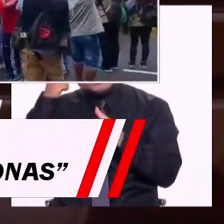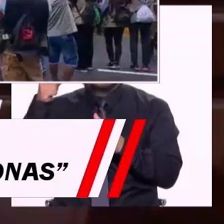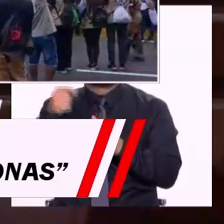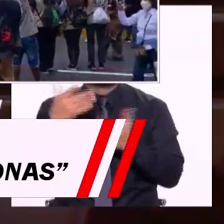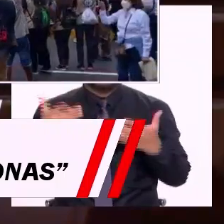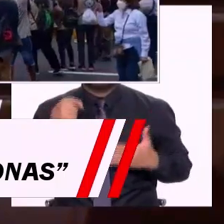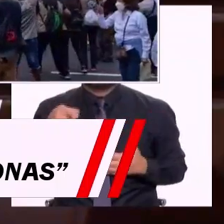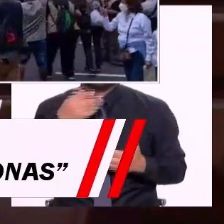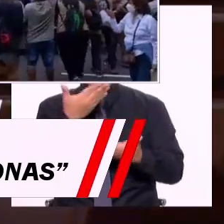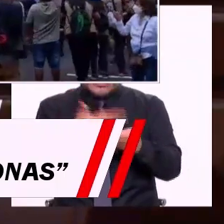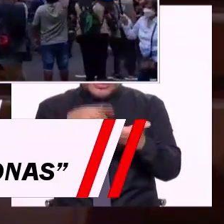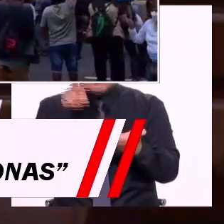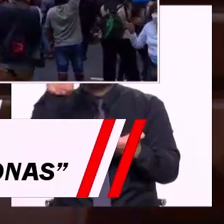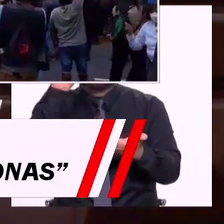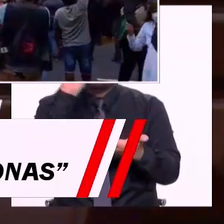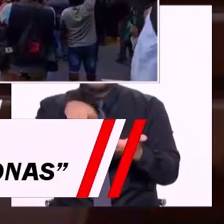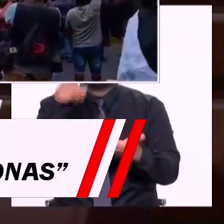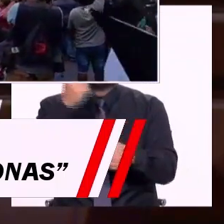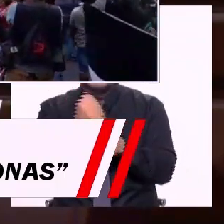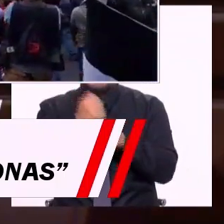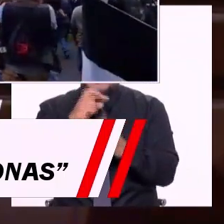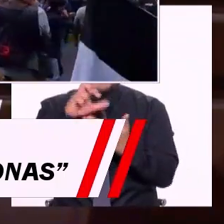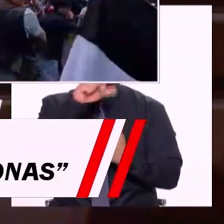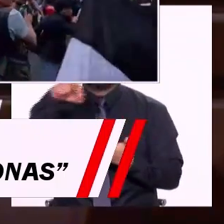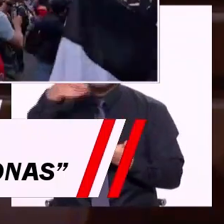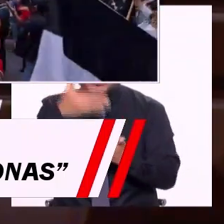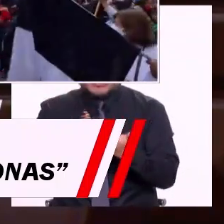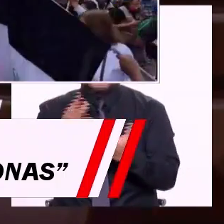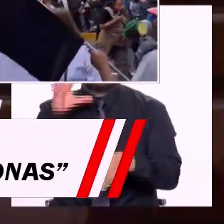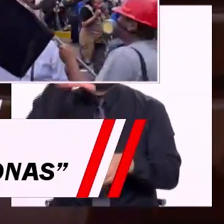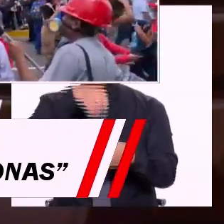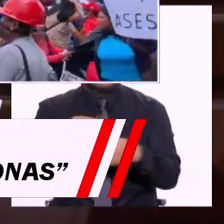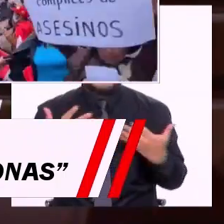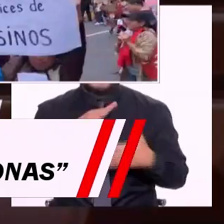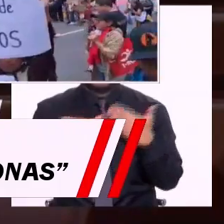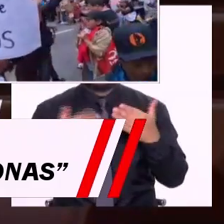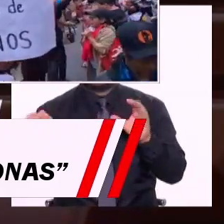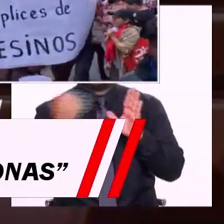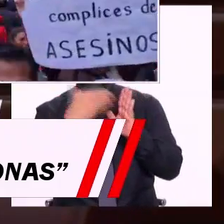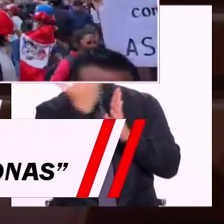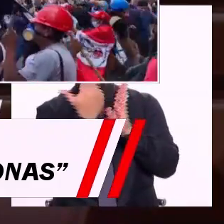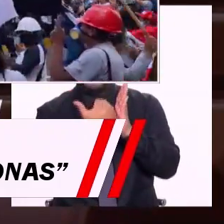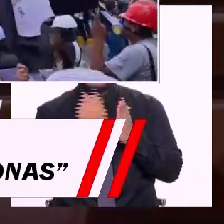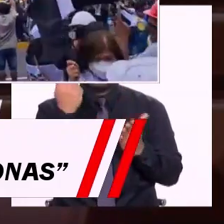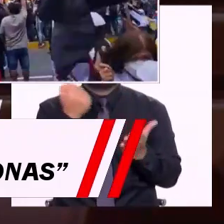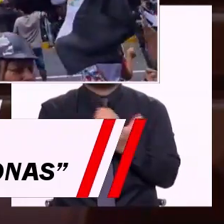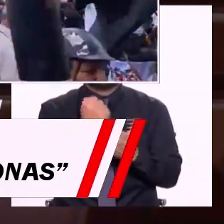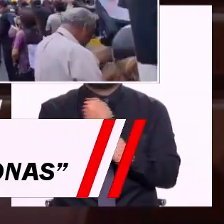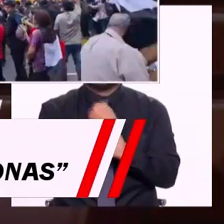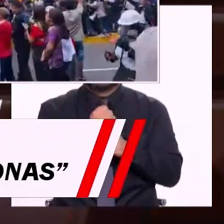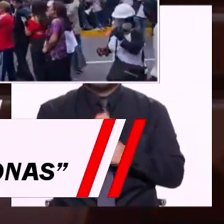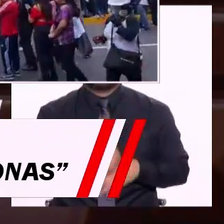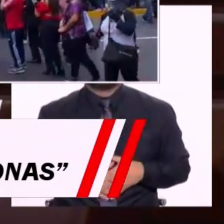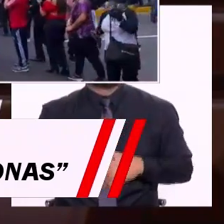incorporación a la planilla electrónica de más de 175.000 trabajadoras y trabajadoras a nivel